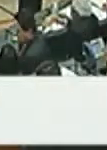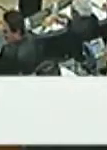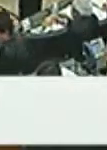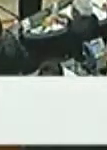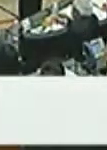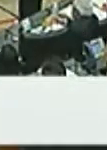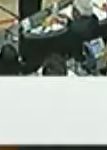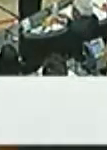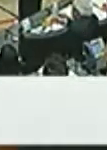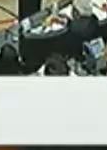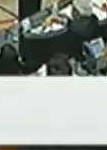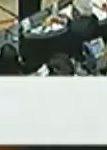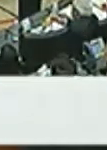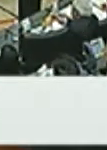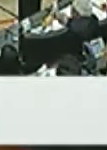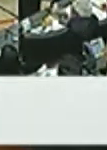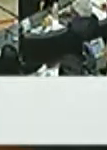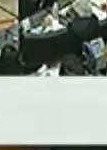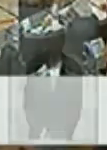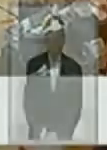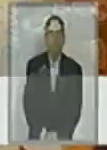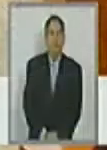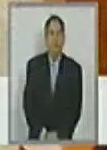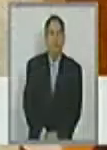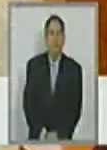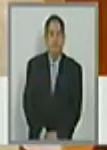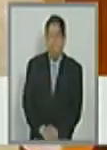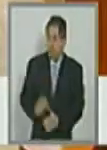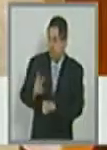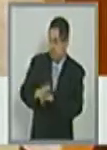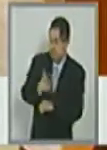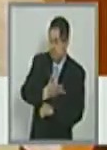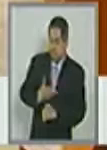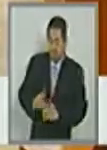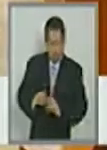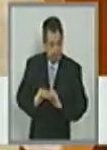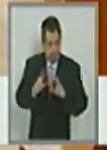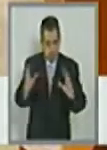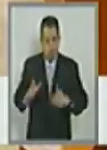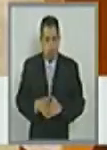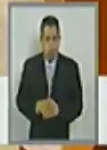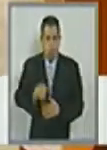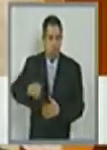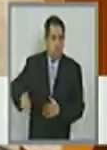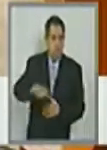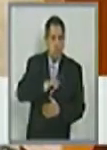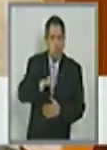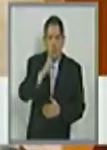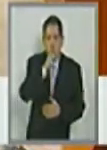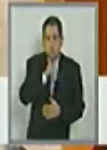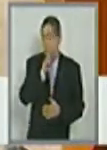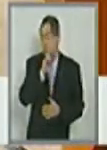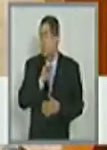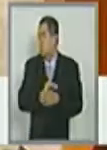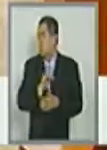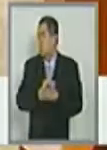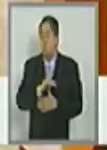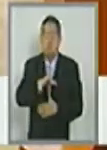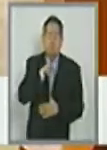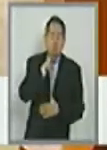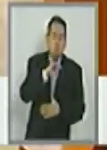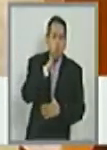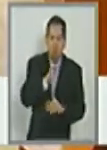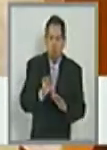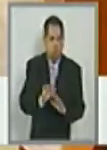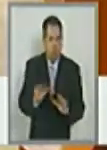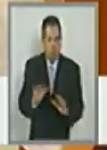Con su permiso, presidente. Pues definitivamente no podemos ser indiferentes a esta situación que hoy por